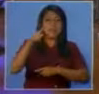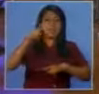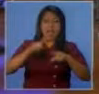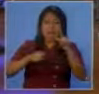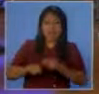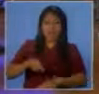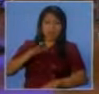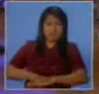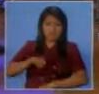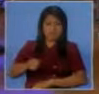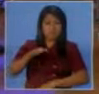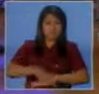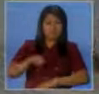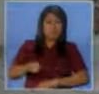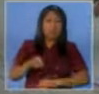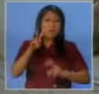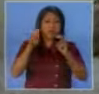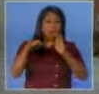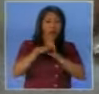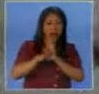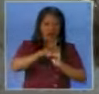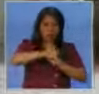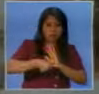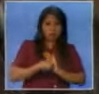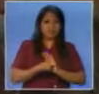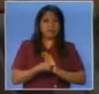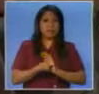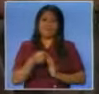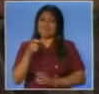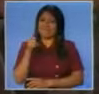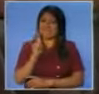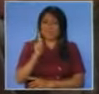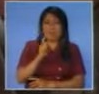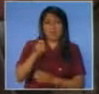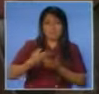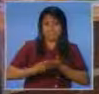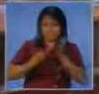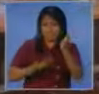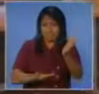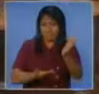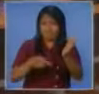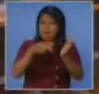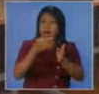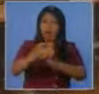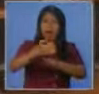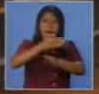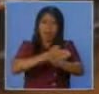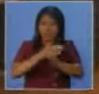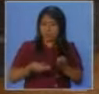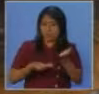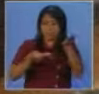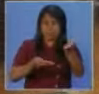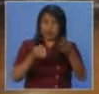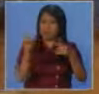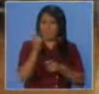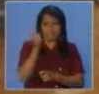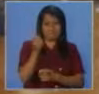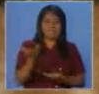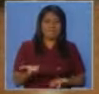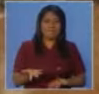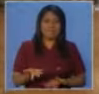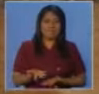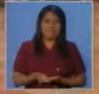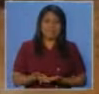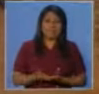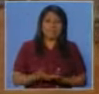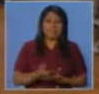de peculado bancario no es necesaria la presentación previa de un informe de Contraloría. Esas